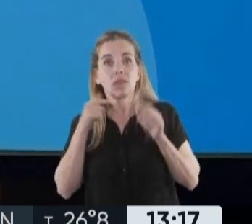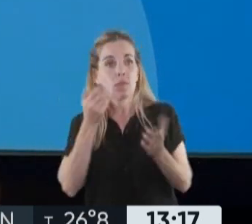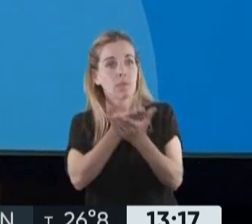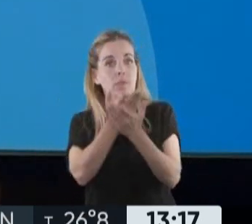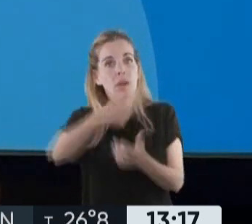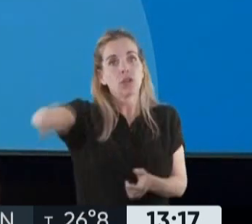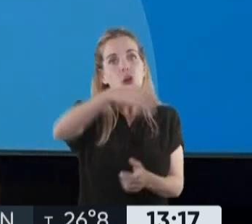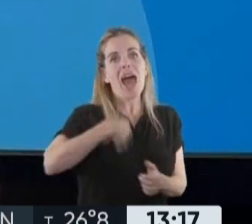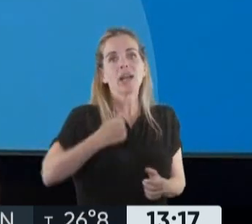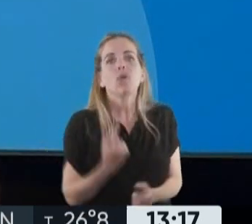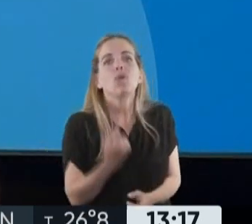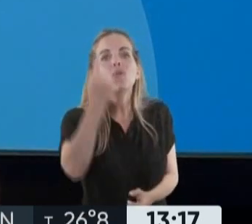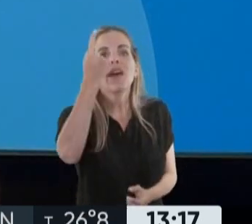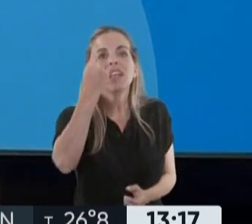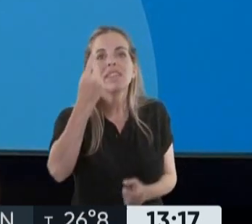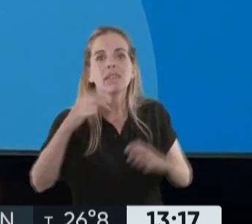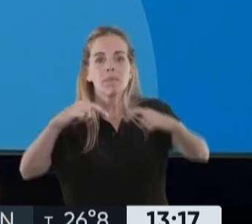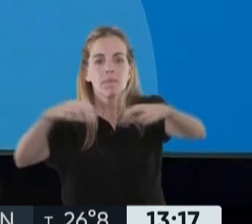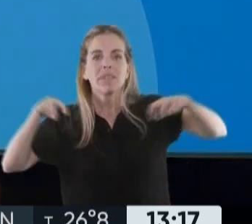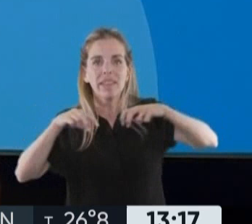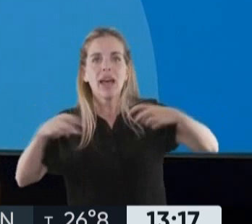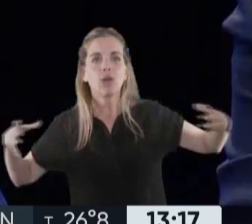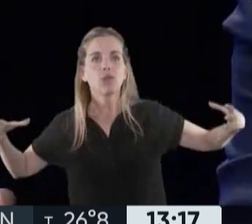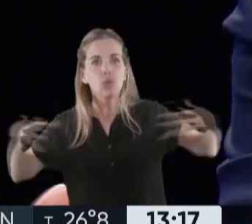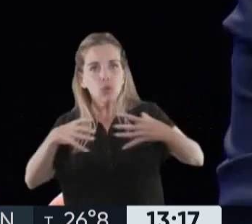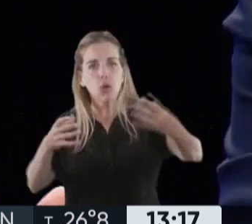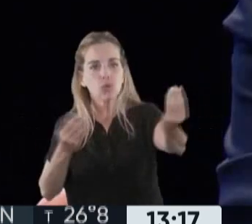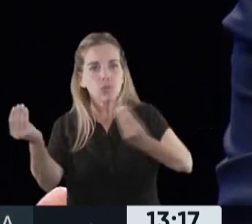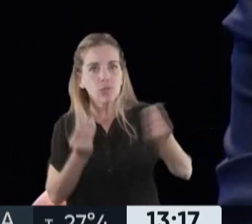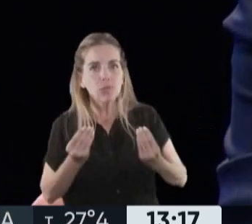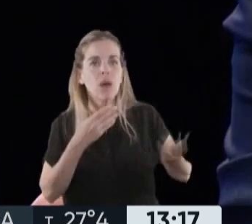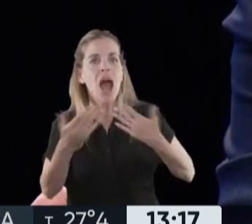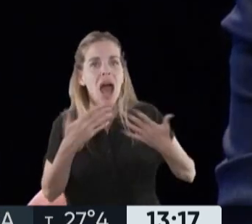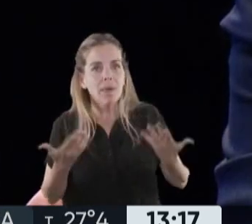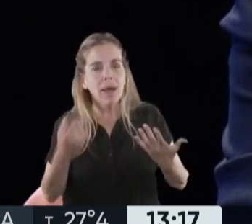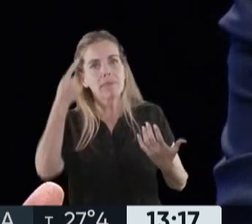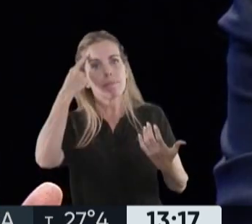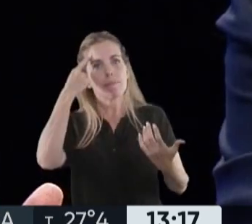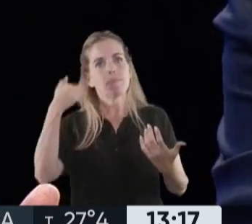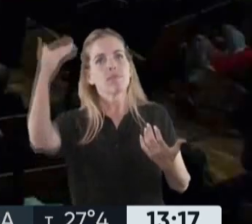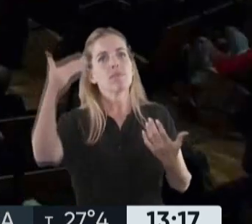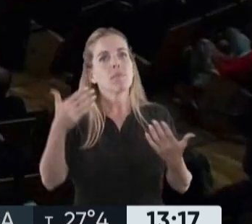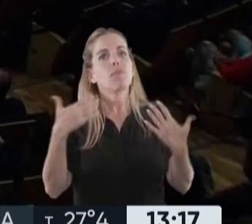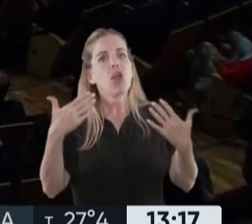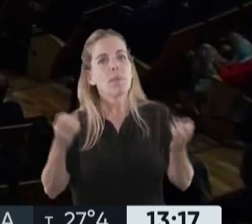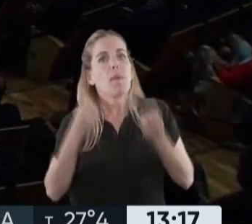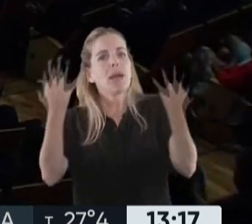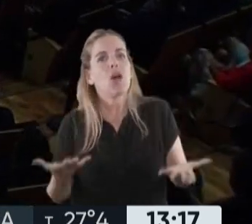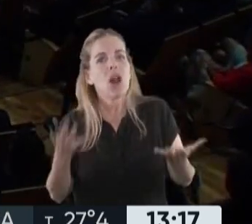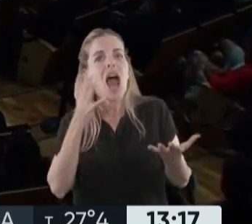la oportunidad una vez al diálogo, para ver si podemos construir algo nuevo, algo